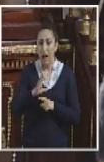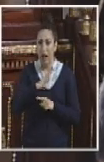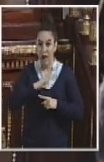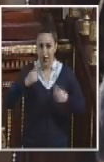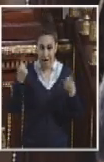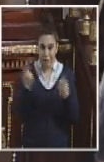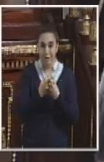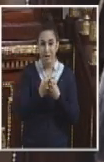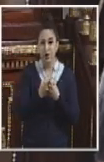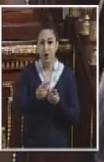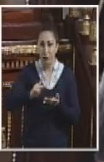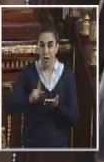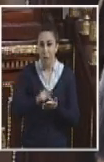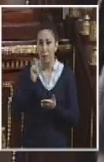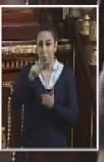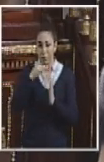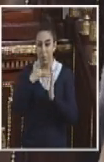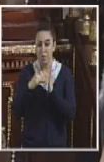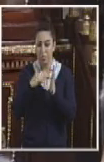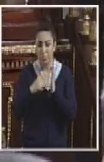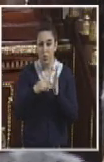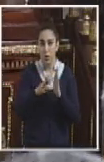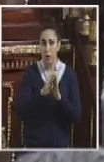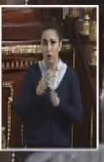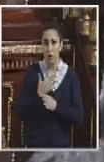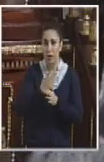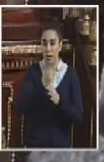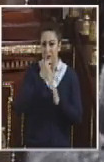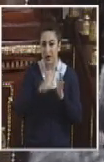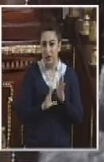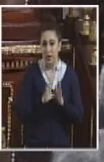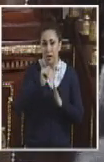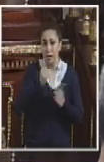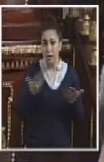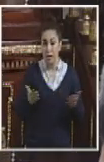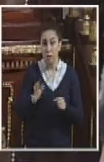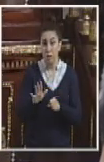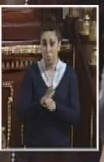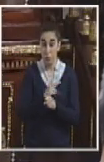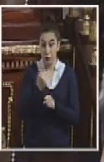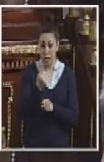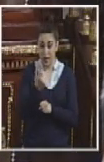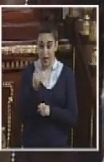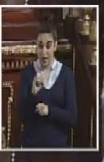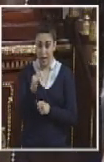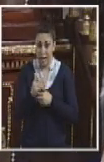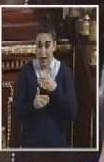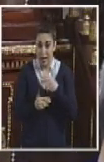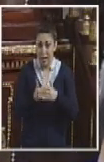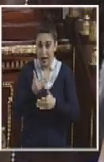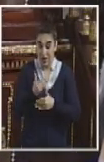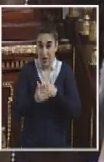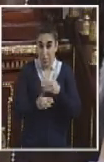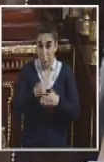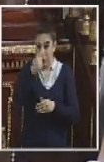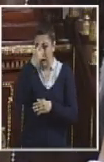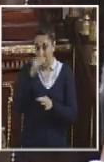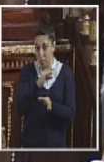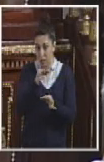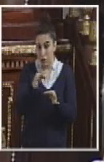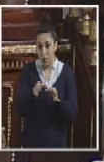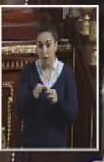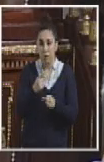contradicción en el propio texto de la Constitución, porque en este procedimiento se señala, primero,